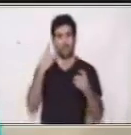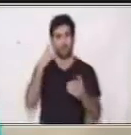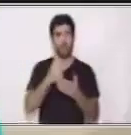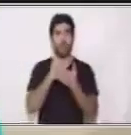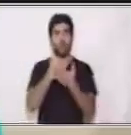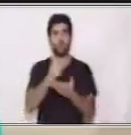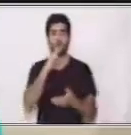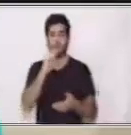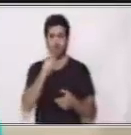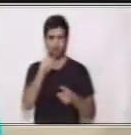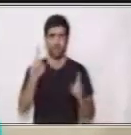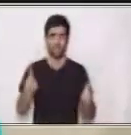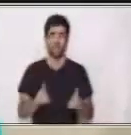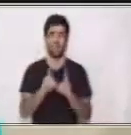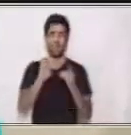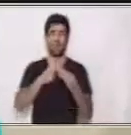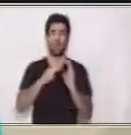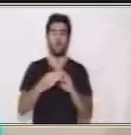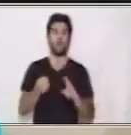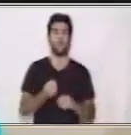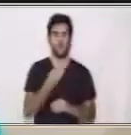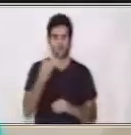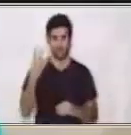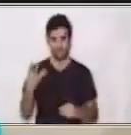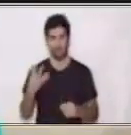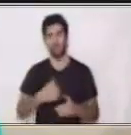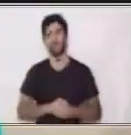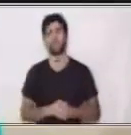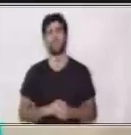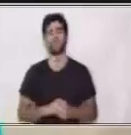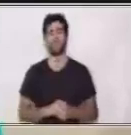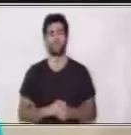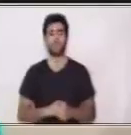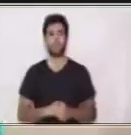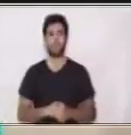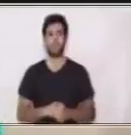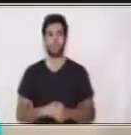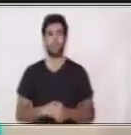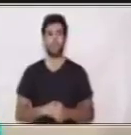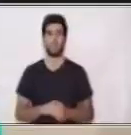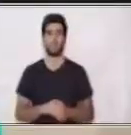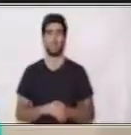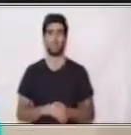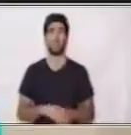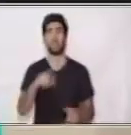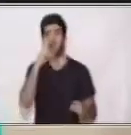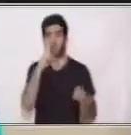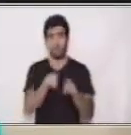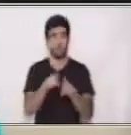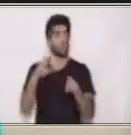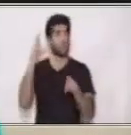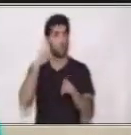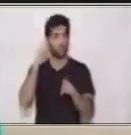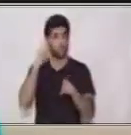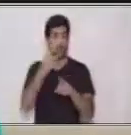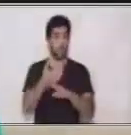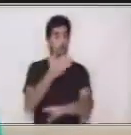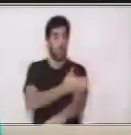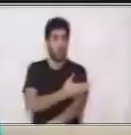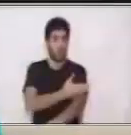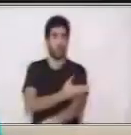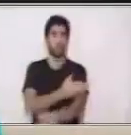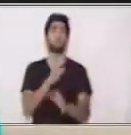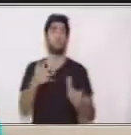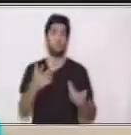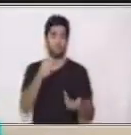la memoria, habilidad numérica y pensamiento lógico. Pero recuerda, antes de iniciar,